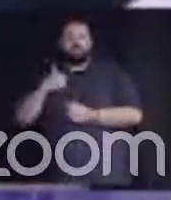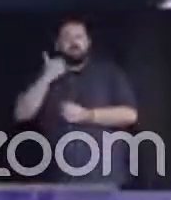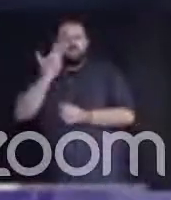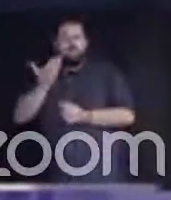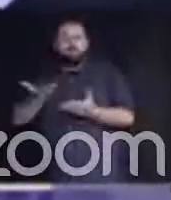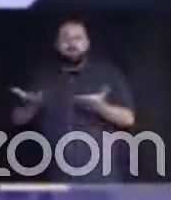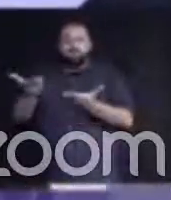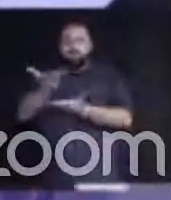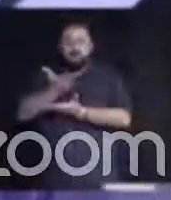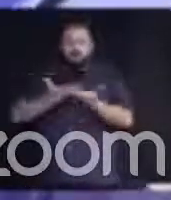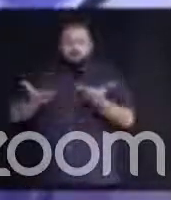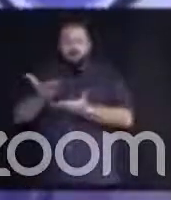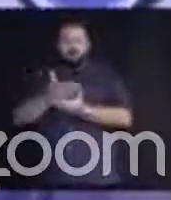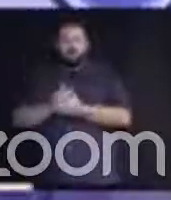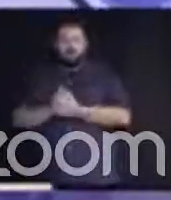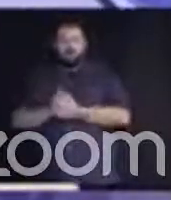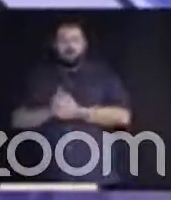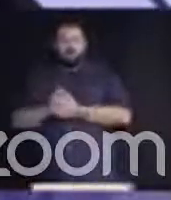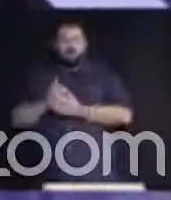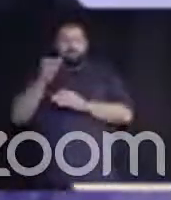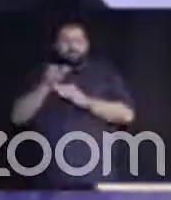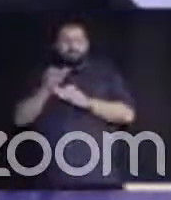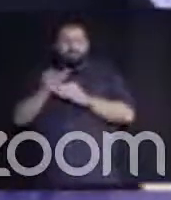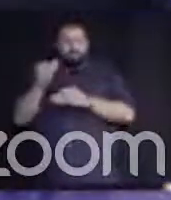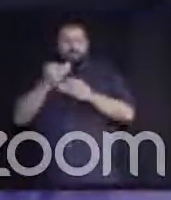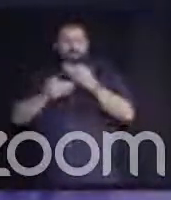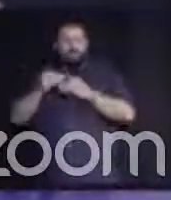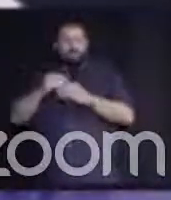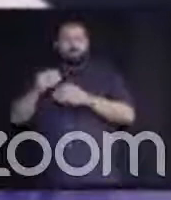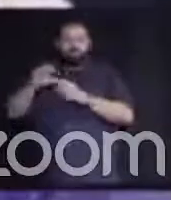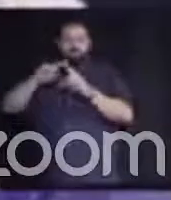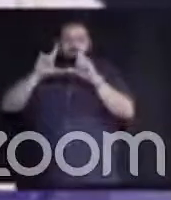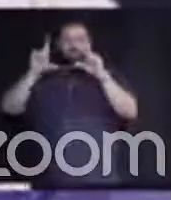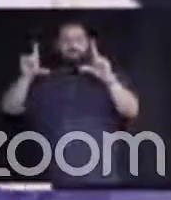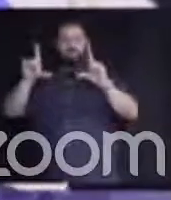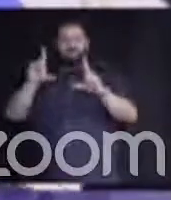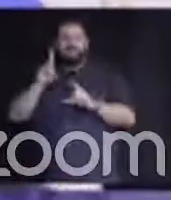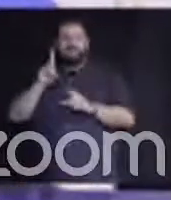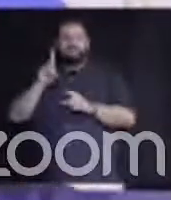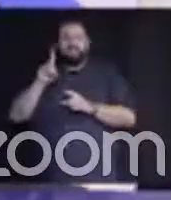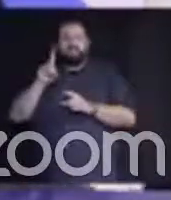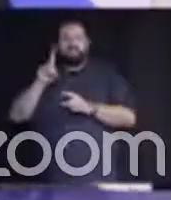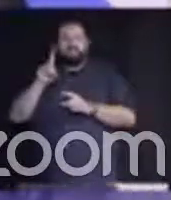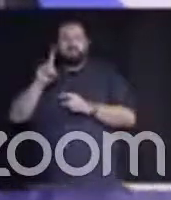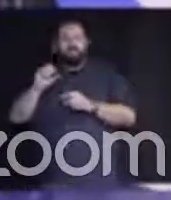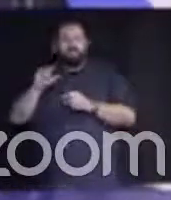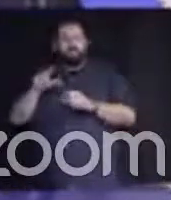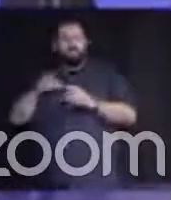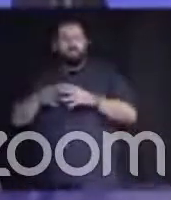compartirles, teníamos lo de la dinámica de creciendo, pero tuvimos ahí unos problemas de conexión,